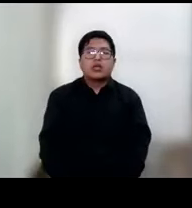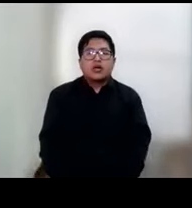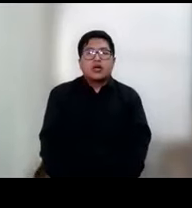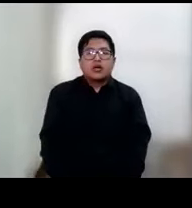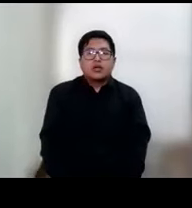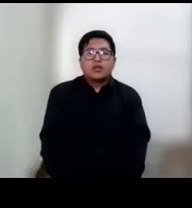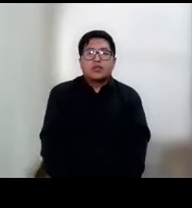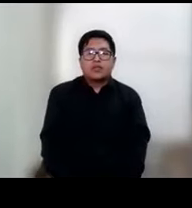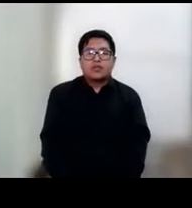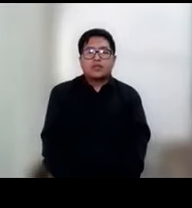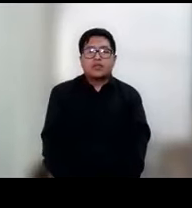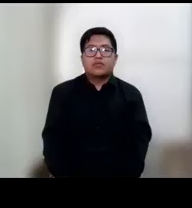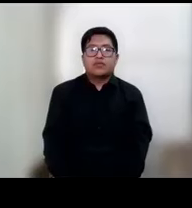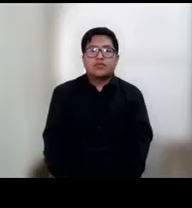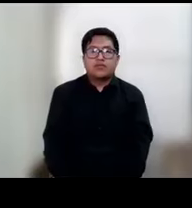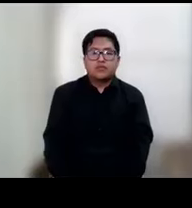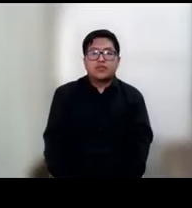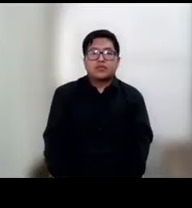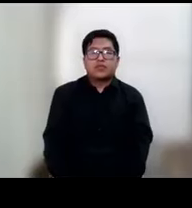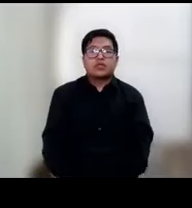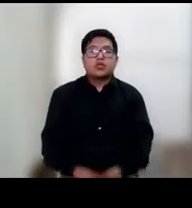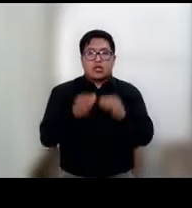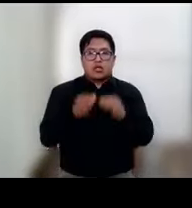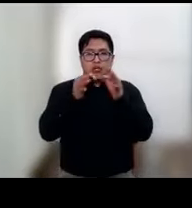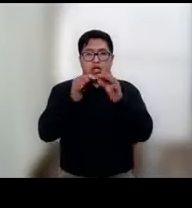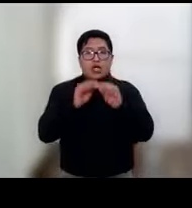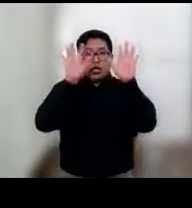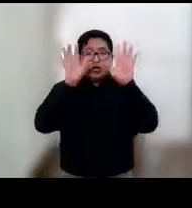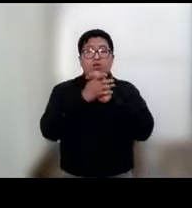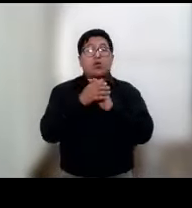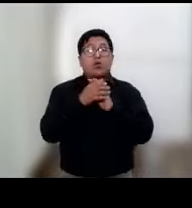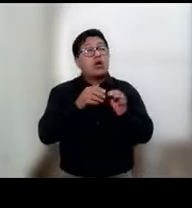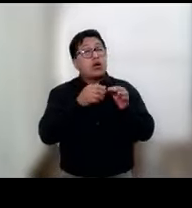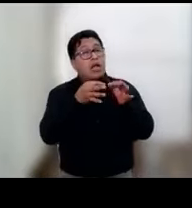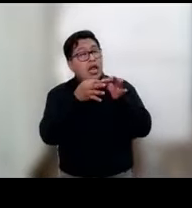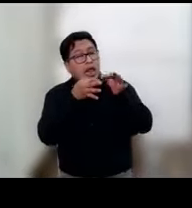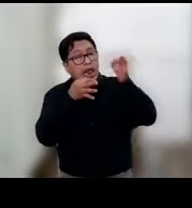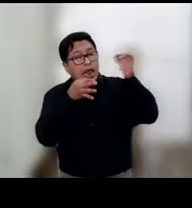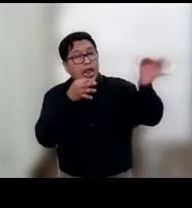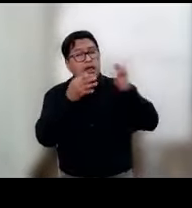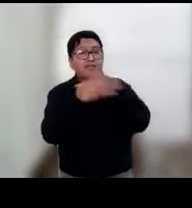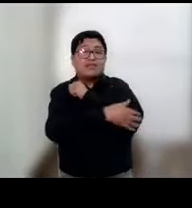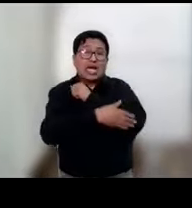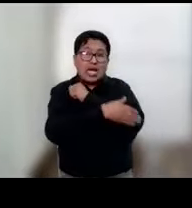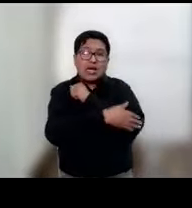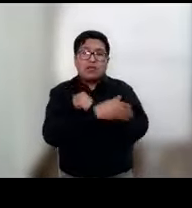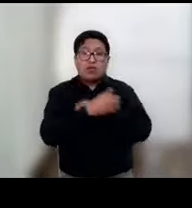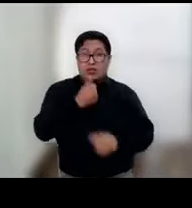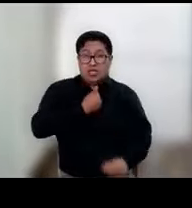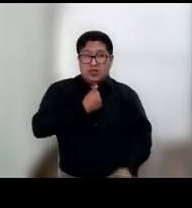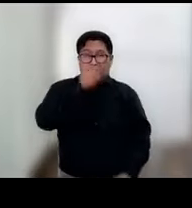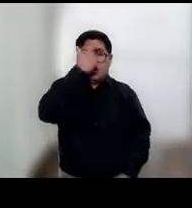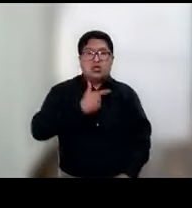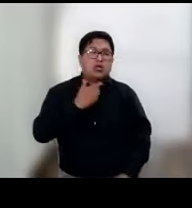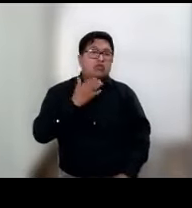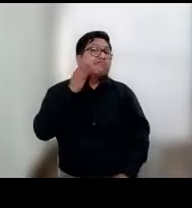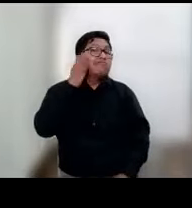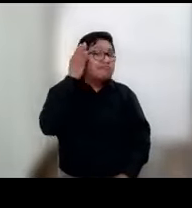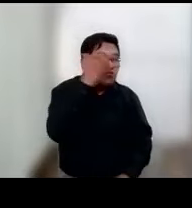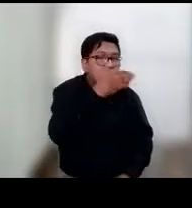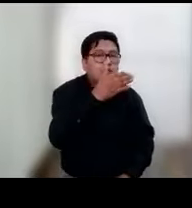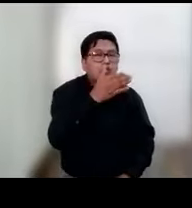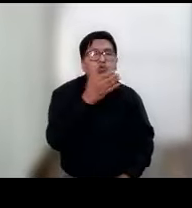otra cosa es ir a los espacios rurales de trabajo por cuenta ajena y ver la situación no